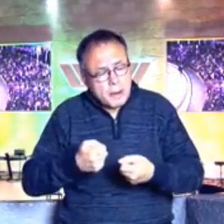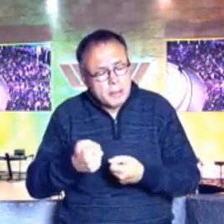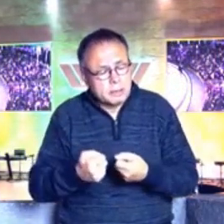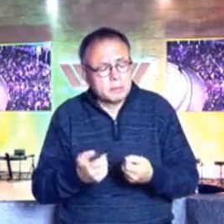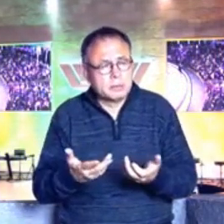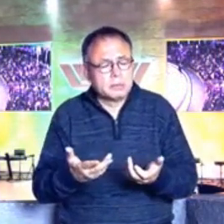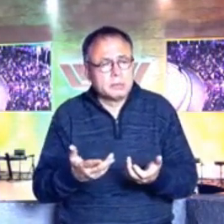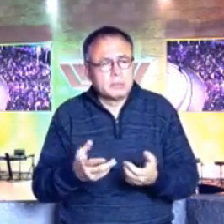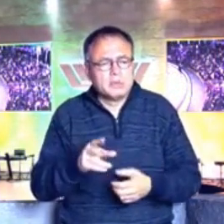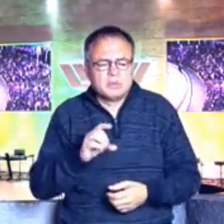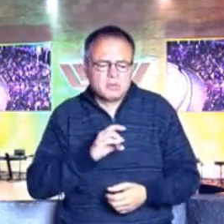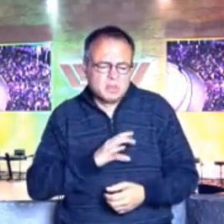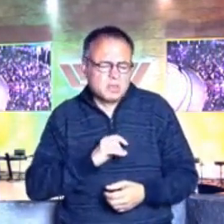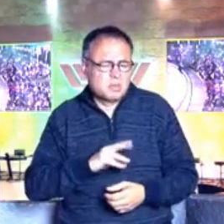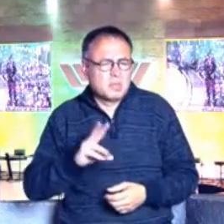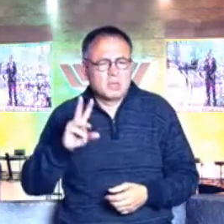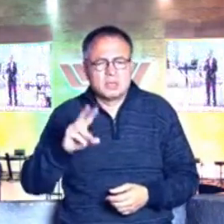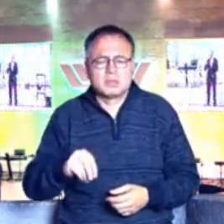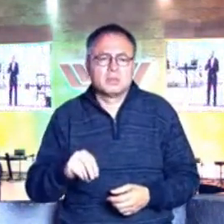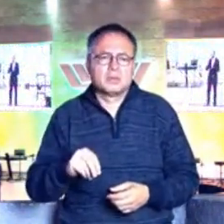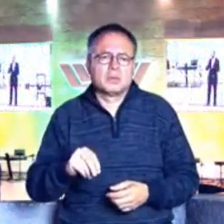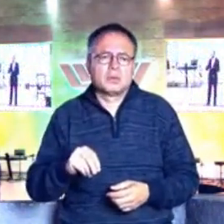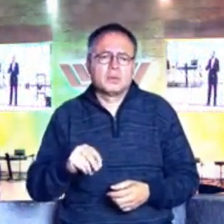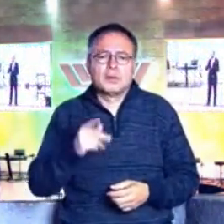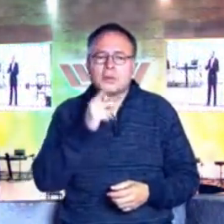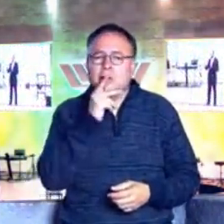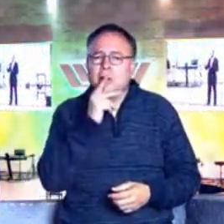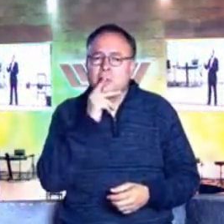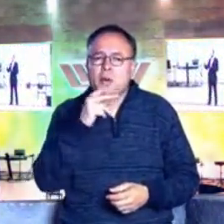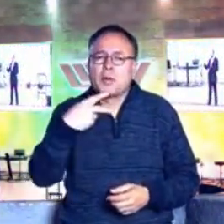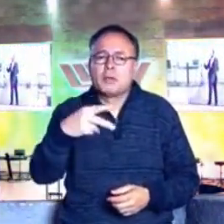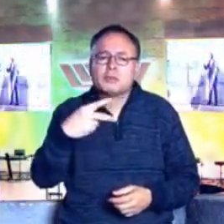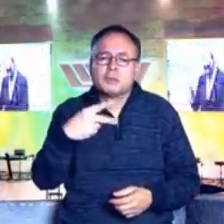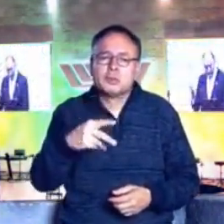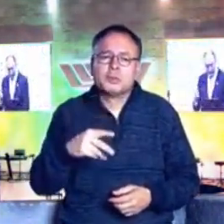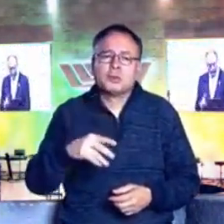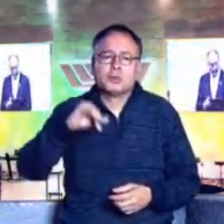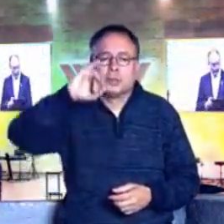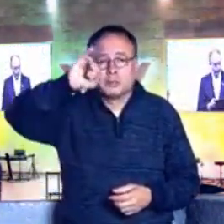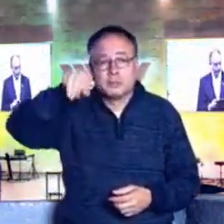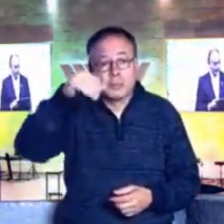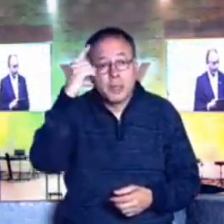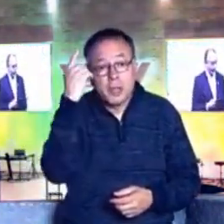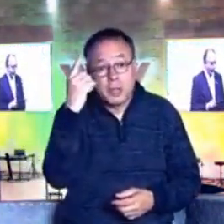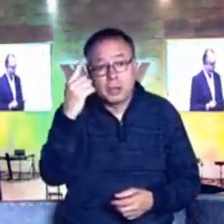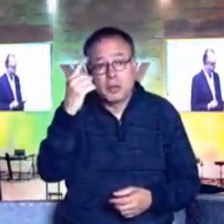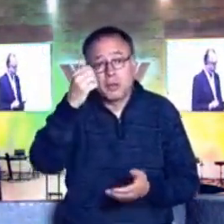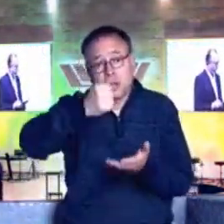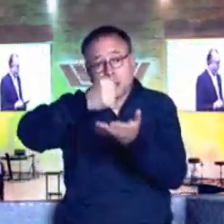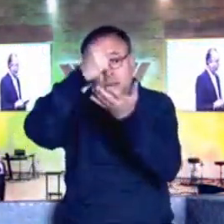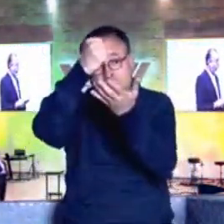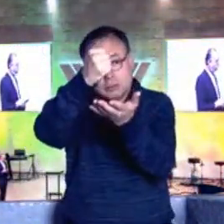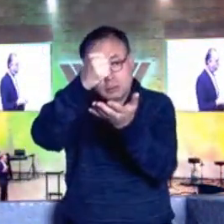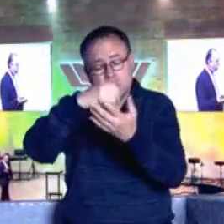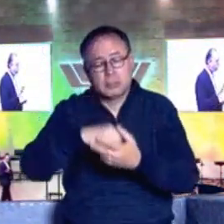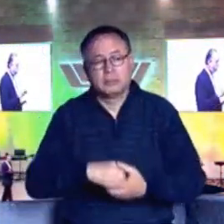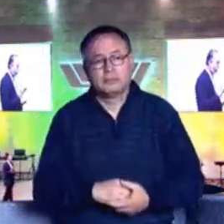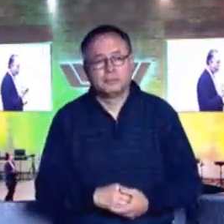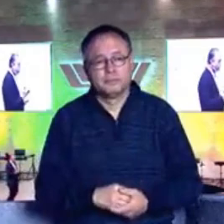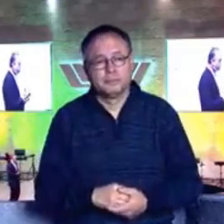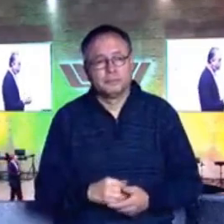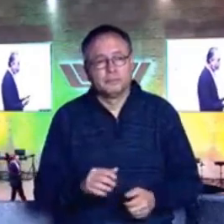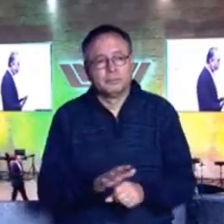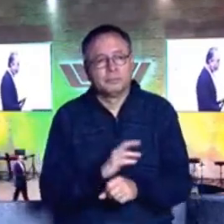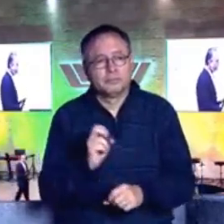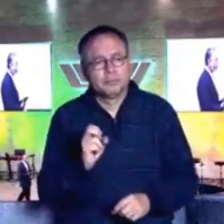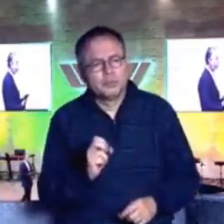preocupes porque tu padre se llama Jehová yé ahora por qué Dios hace